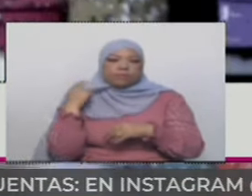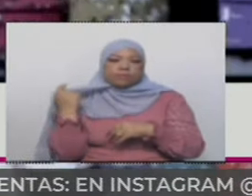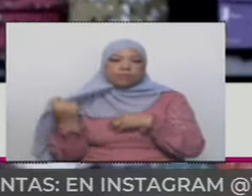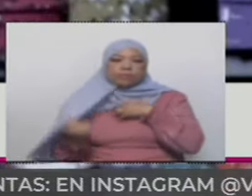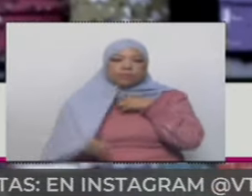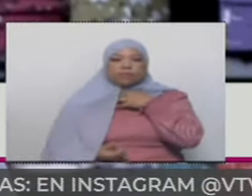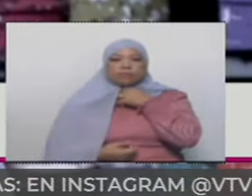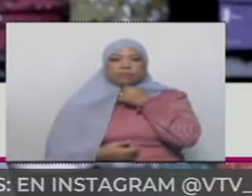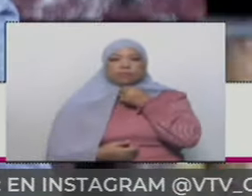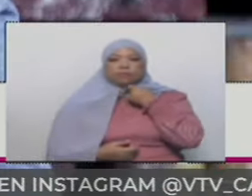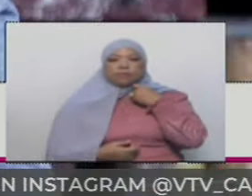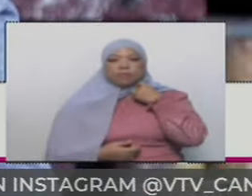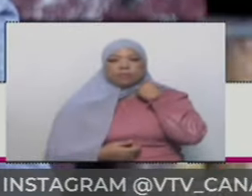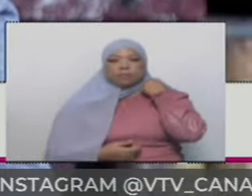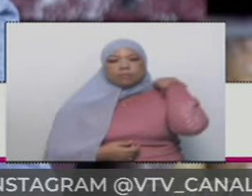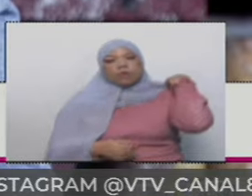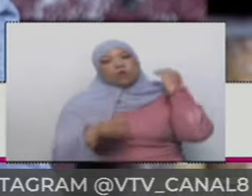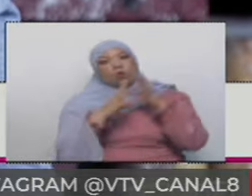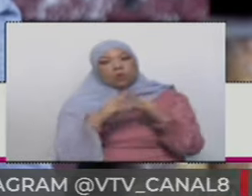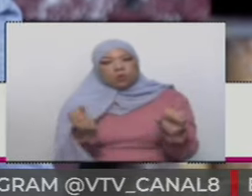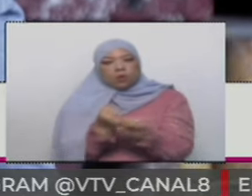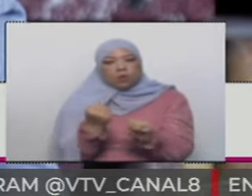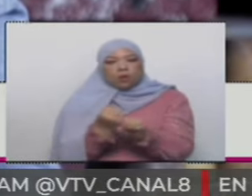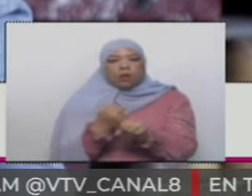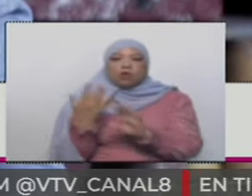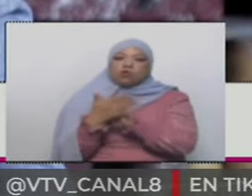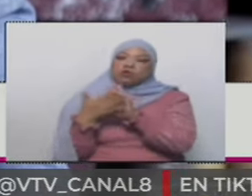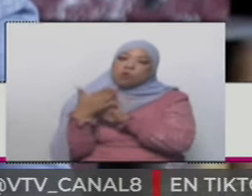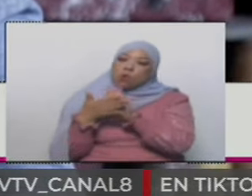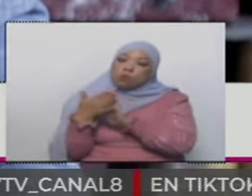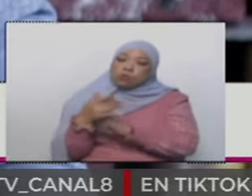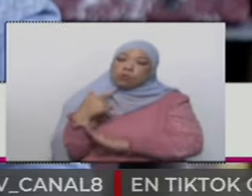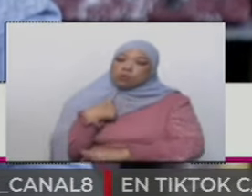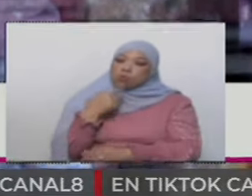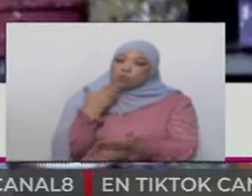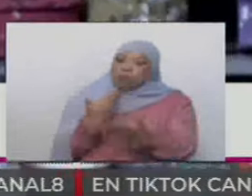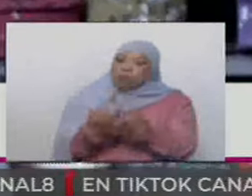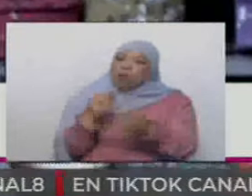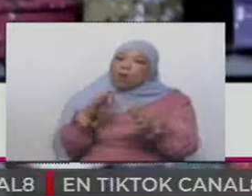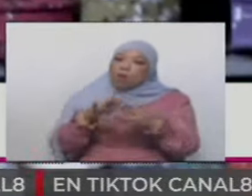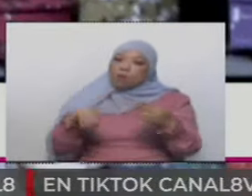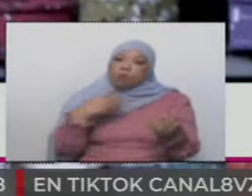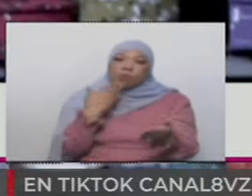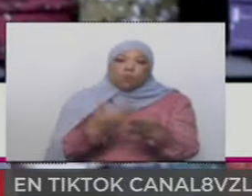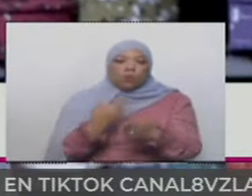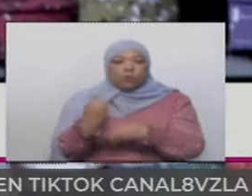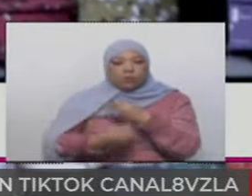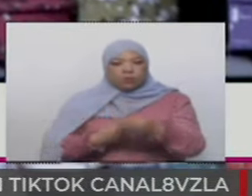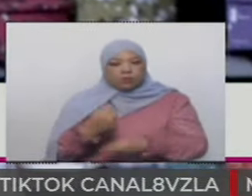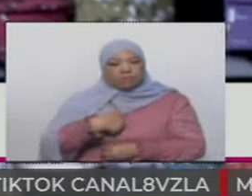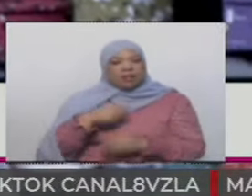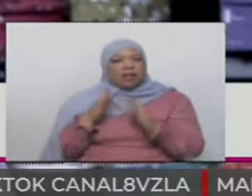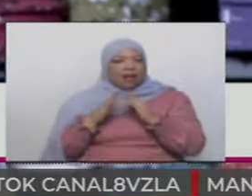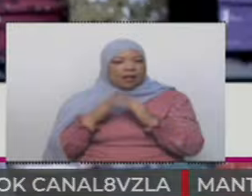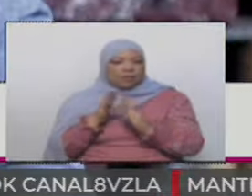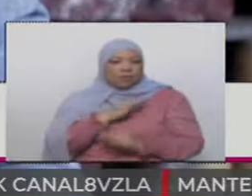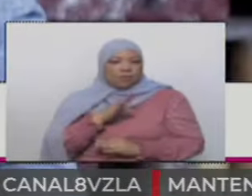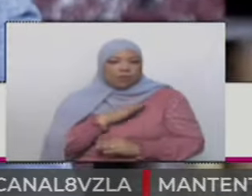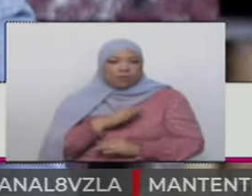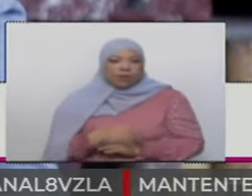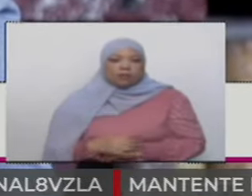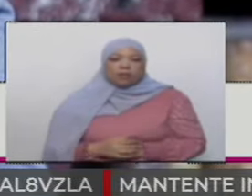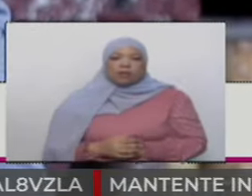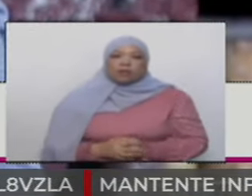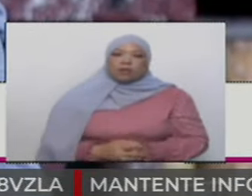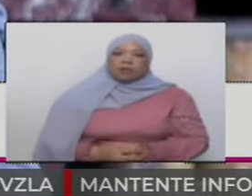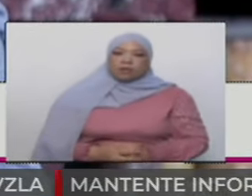me comprometo con todas las propuestas, críticas, soluciones que están surgiendo de la base. Pues esa es mi casa. Ahora,